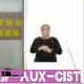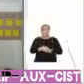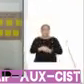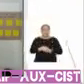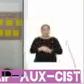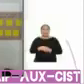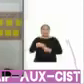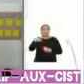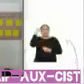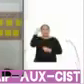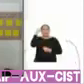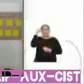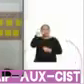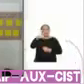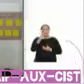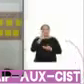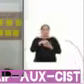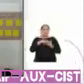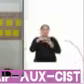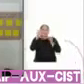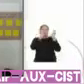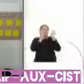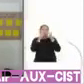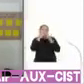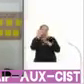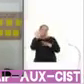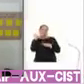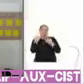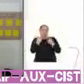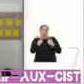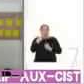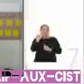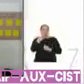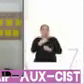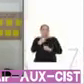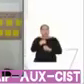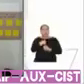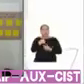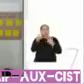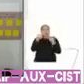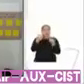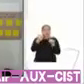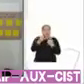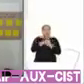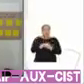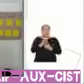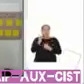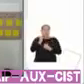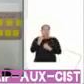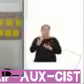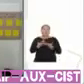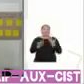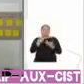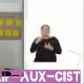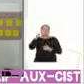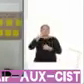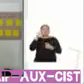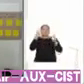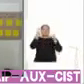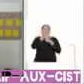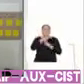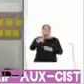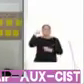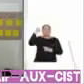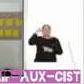Y creo que serían mis principales dudas al principio que yo tenía, de que si realmente era buena o si realmente podía lograrlo.